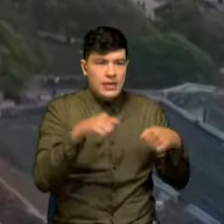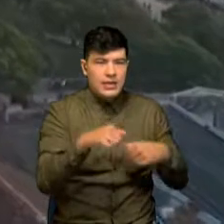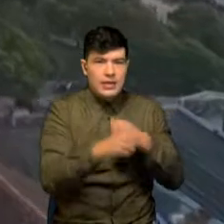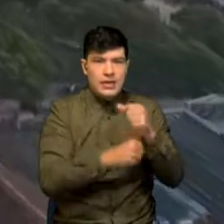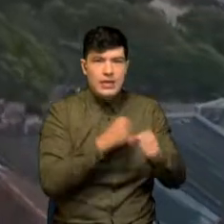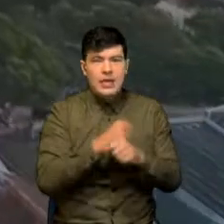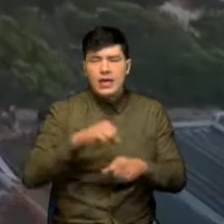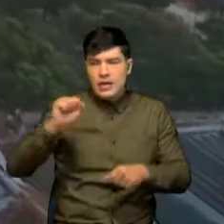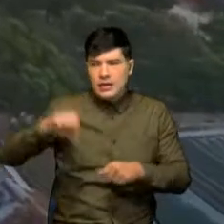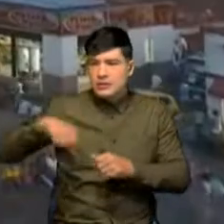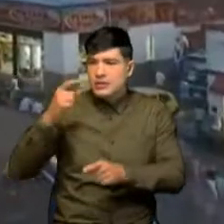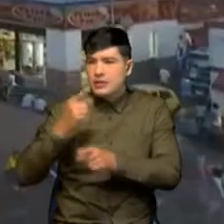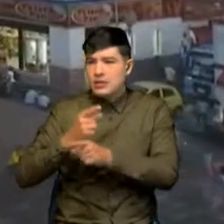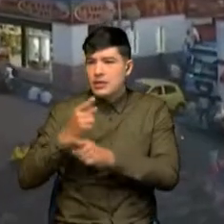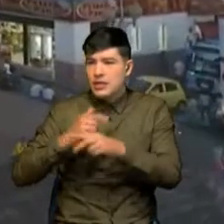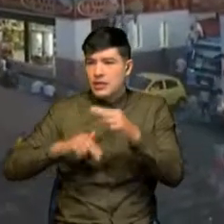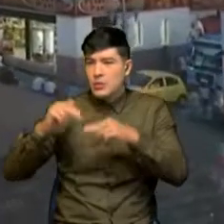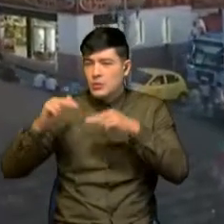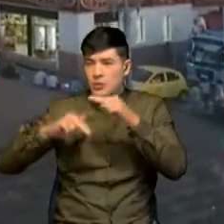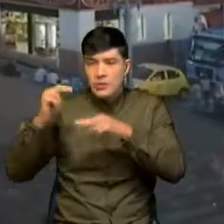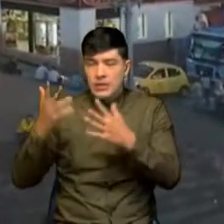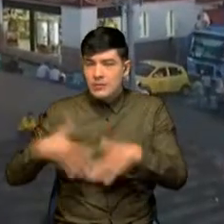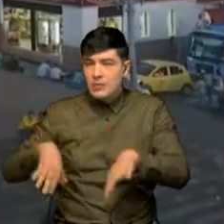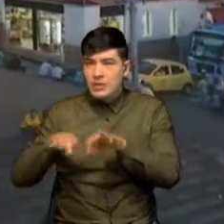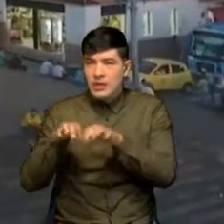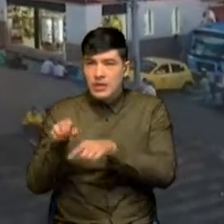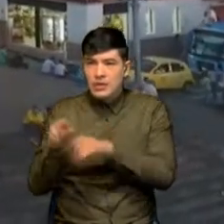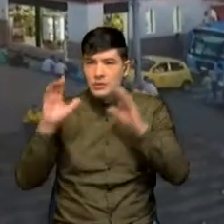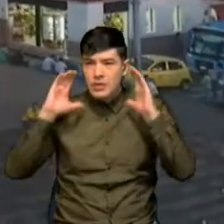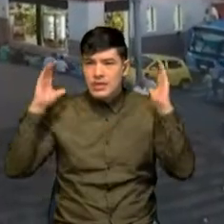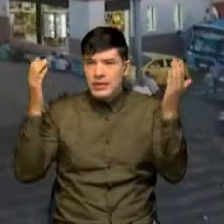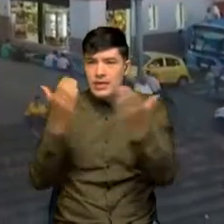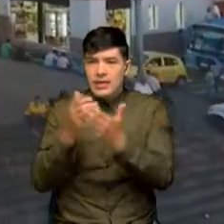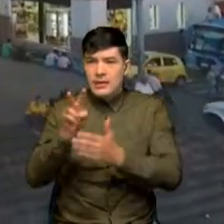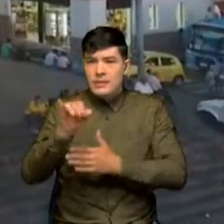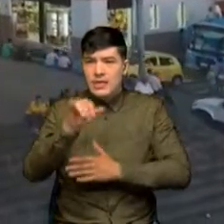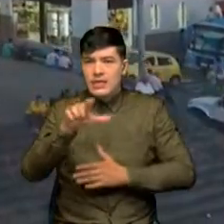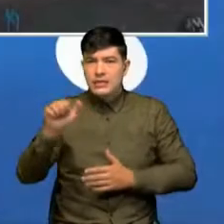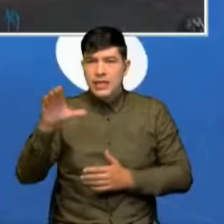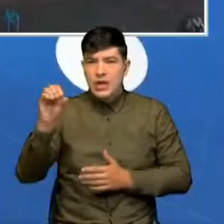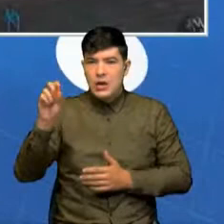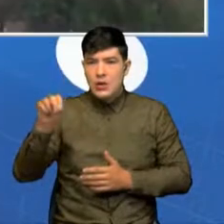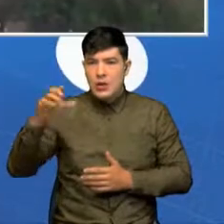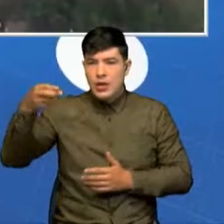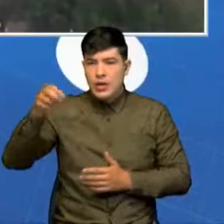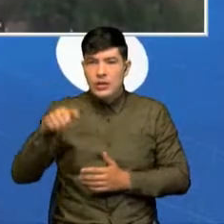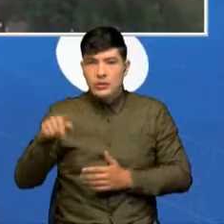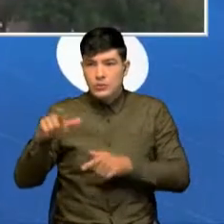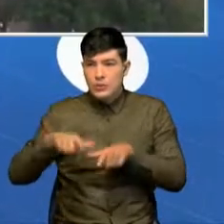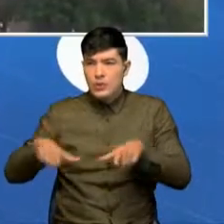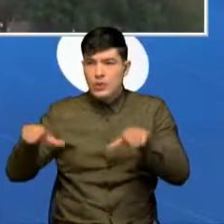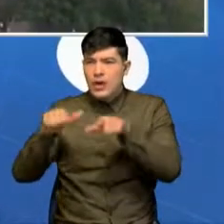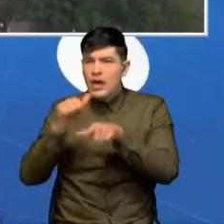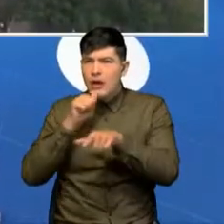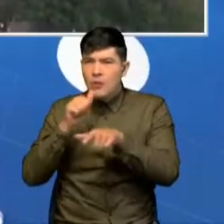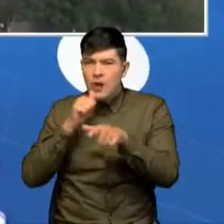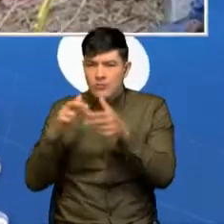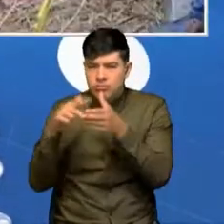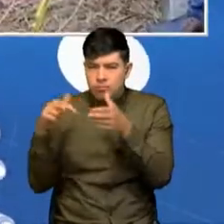Sí, obras tan importantes como el Estadio Villaconcha, la infraestructura deportiva, el centro acuático alto rendimiento, el